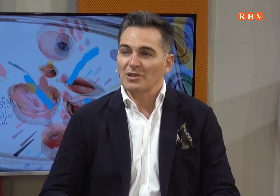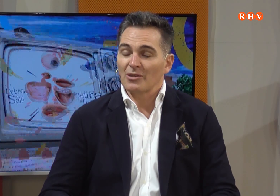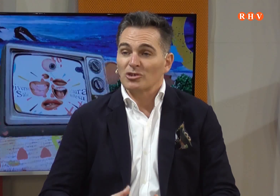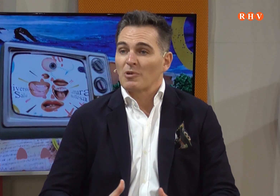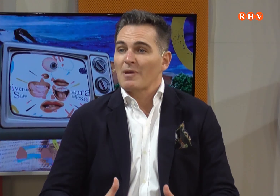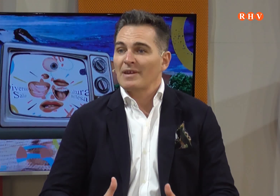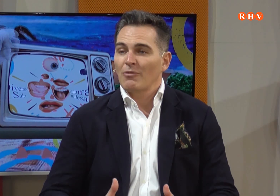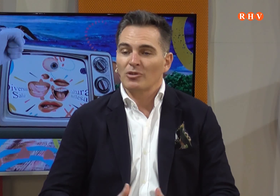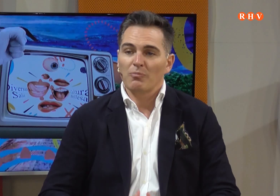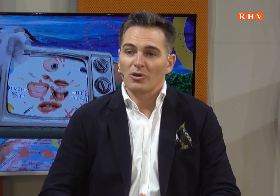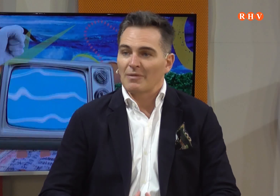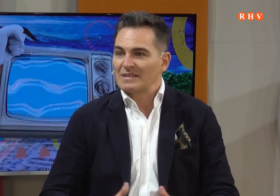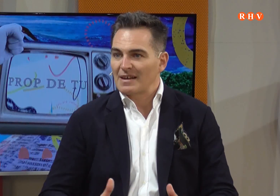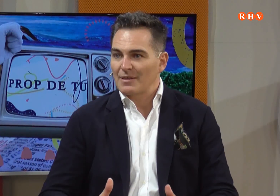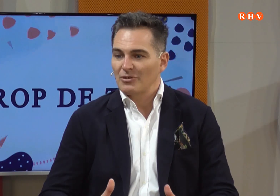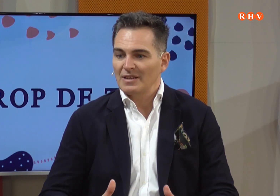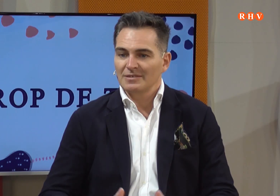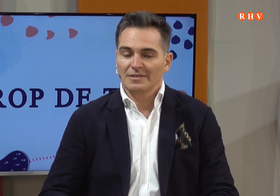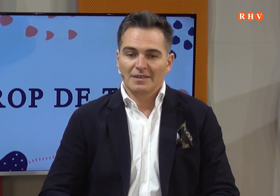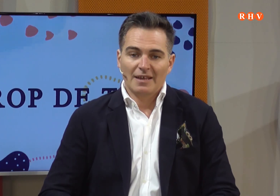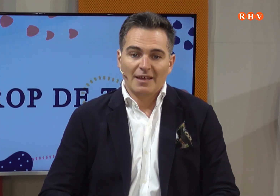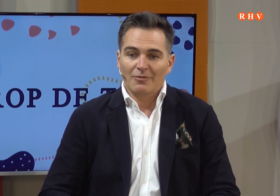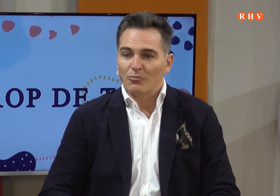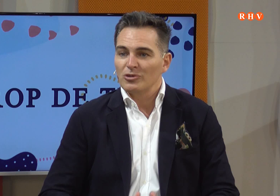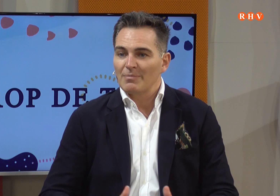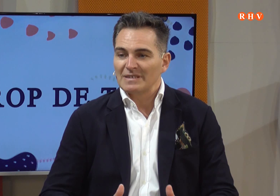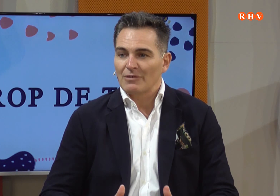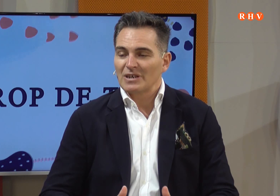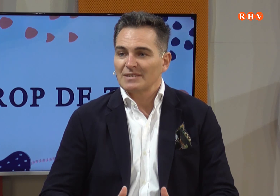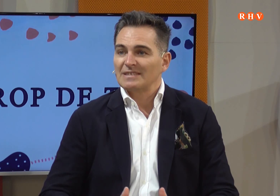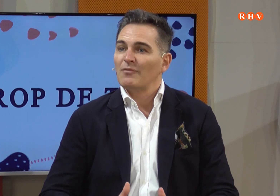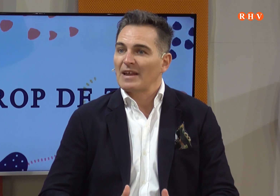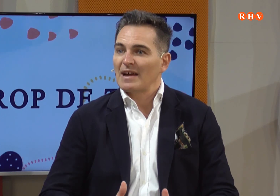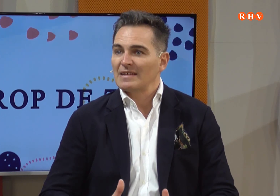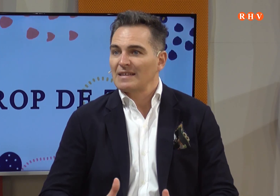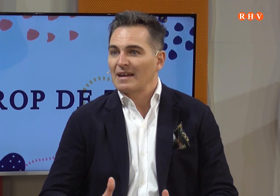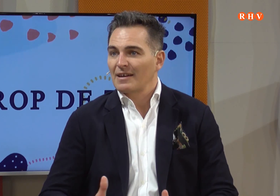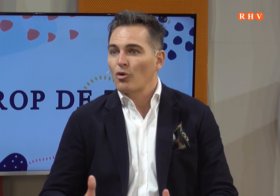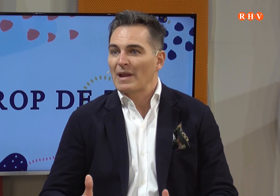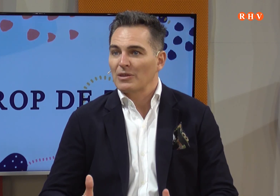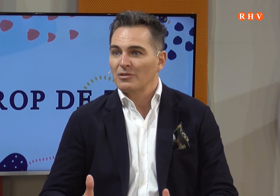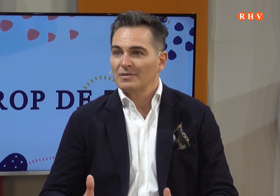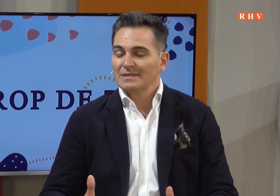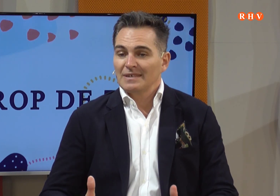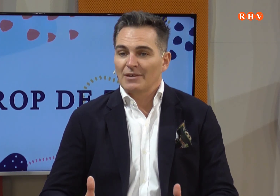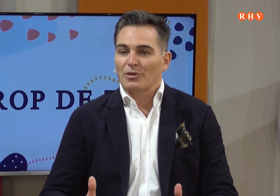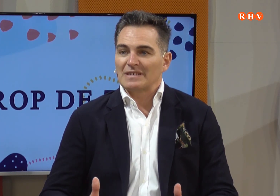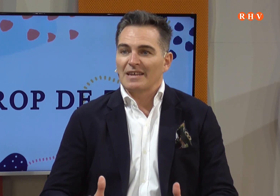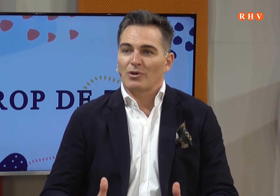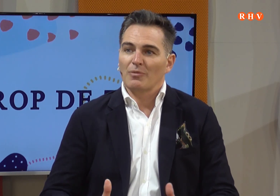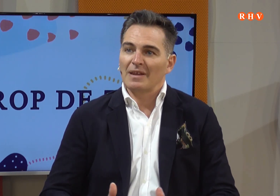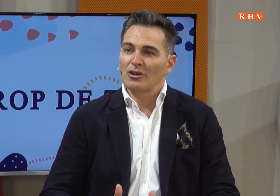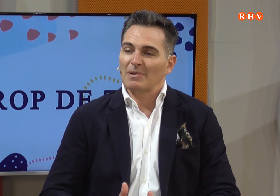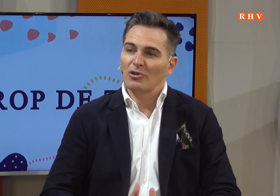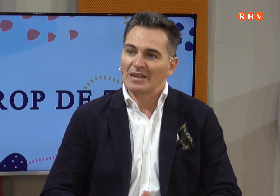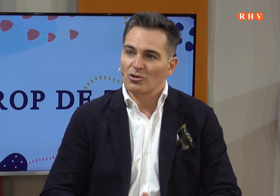nuestros propios tejidos. El problema viene cuando por diversas razones, múltiples causas, se frena esta recuperación. Entonces ahí